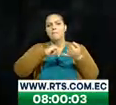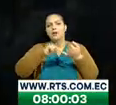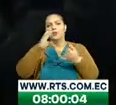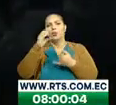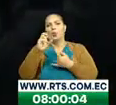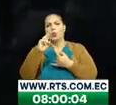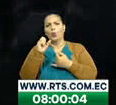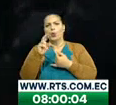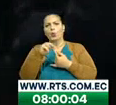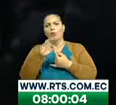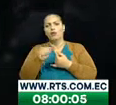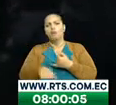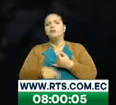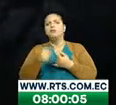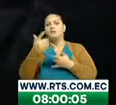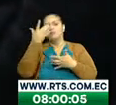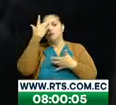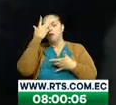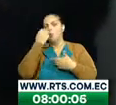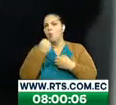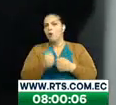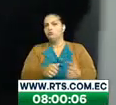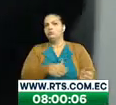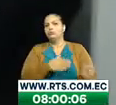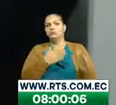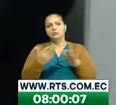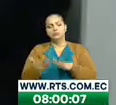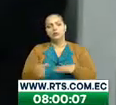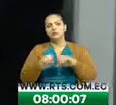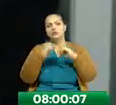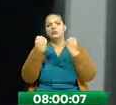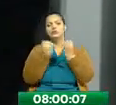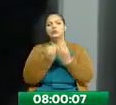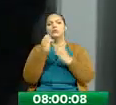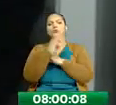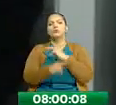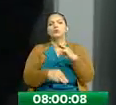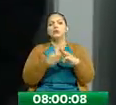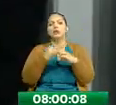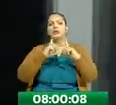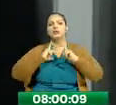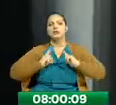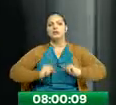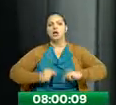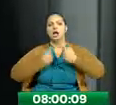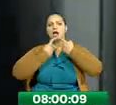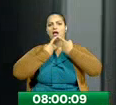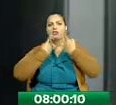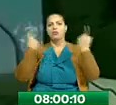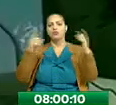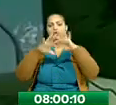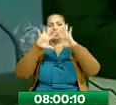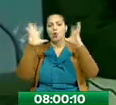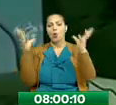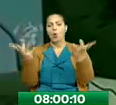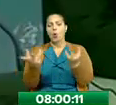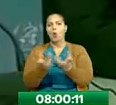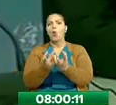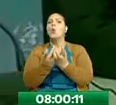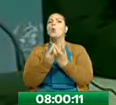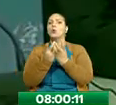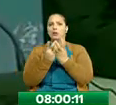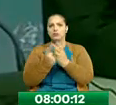la Organización Mundial de la Salud postergó la declaración de emergencia global hasta obtener más